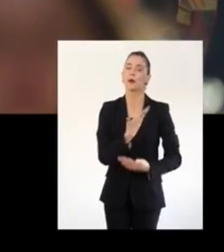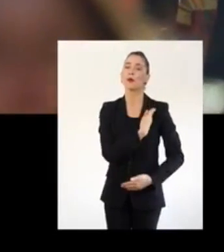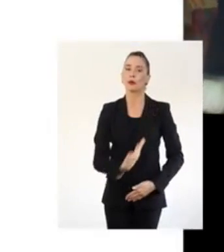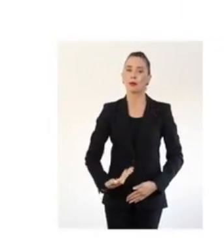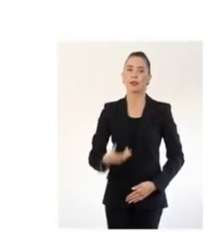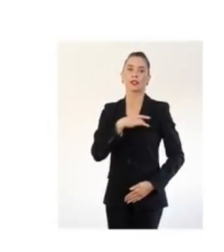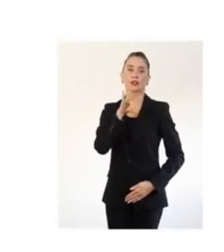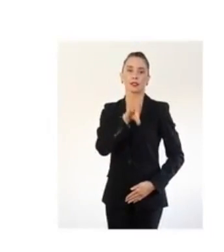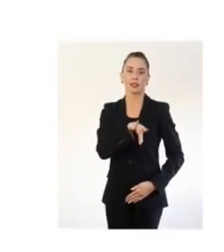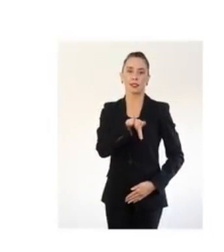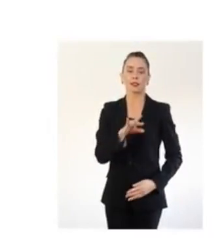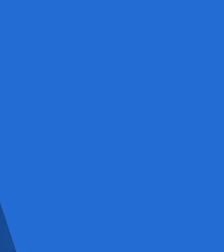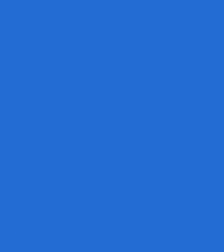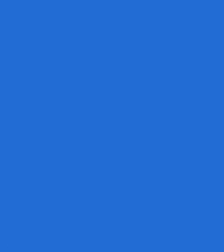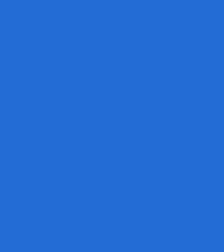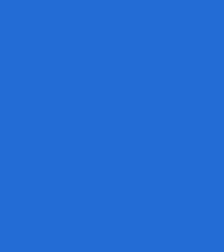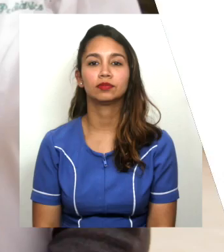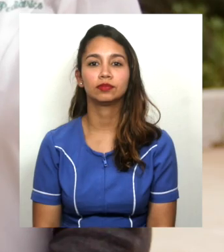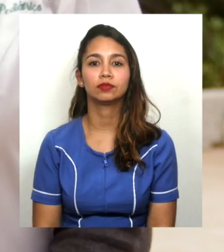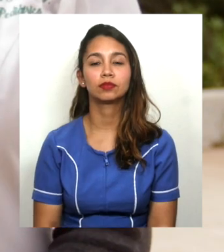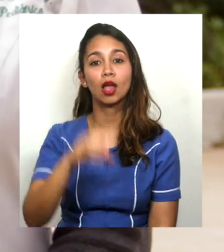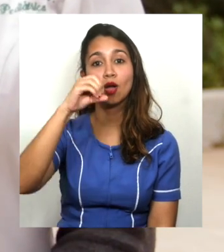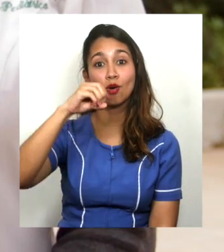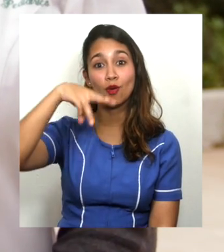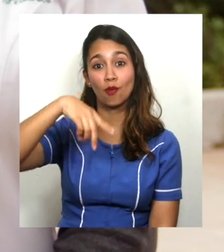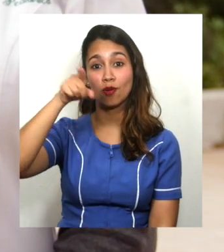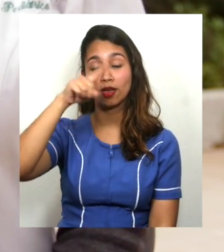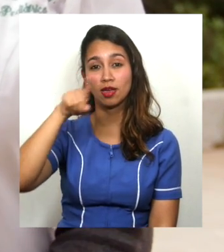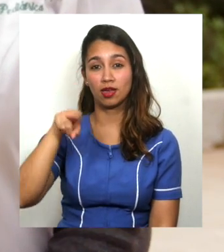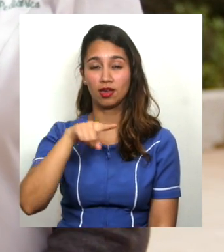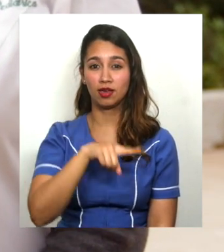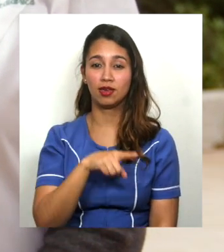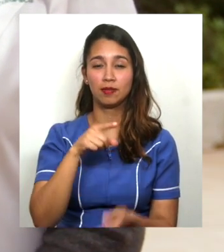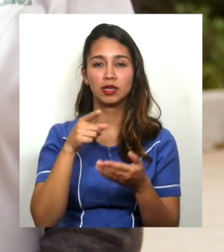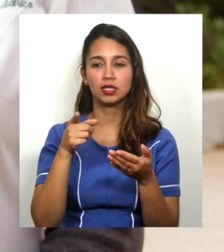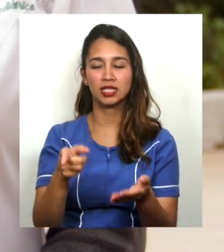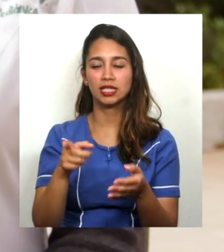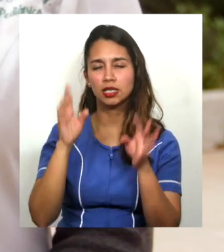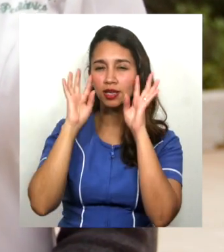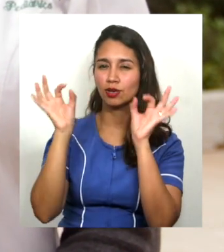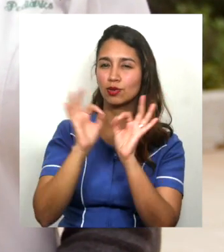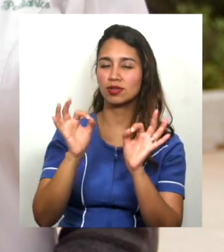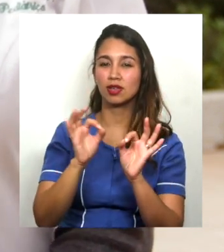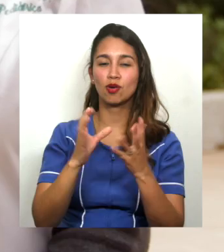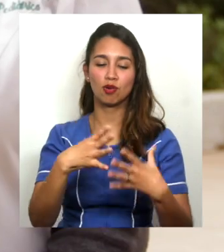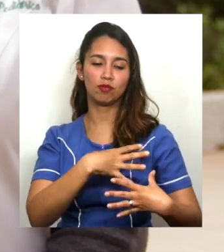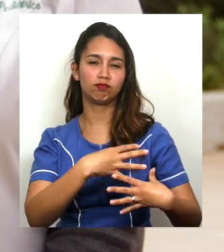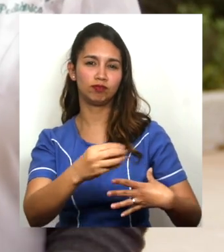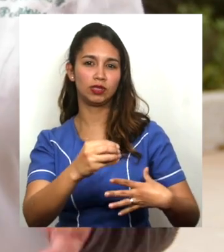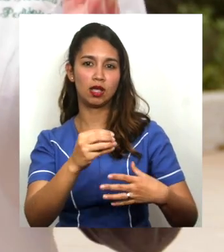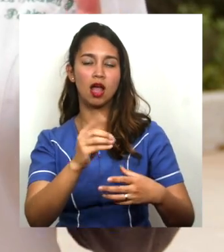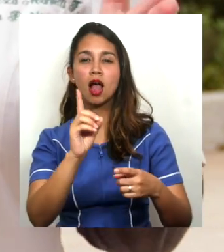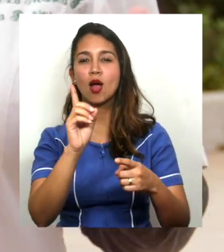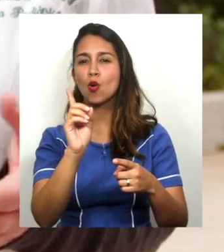800-378-800. Ministerio de Salud. Gobierno de Chile. La Organización Mundial de la Salud recomienda la lactancia materna